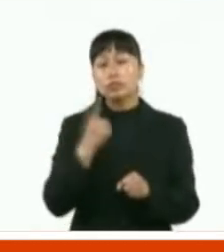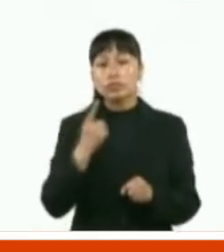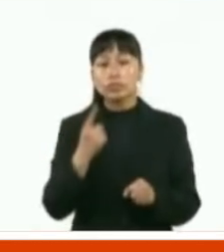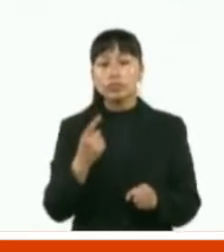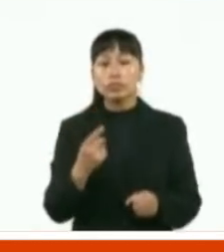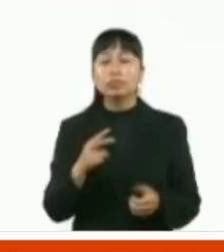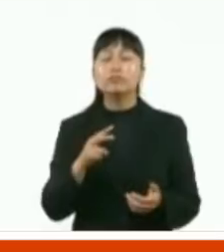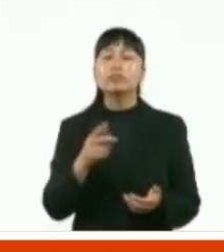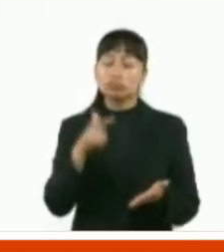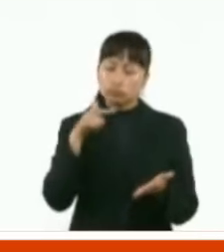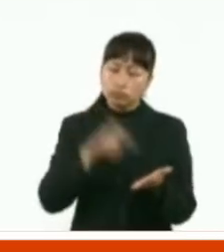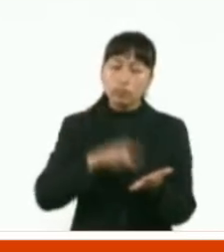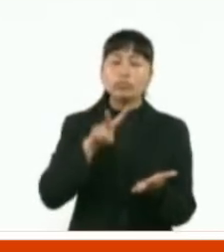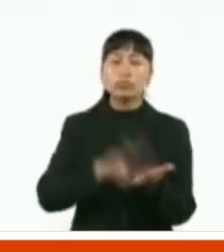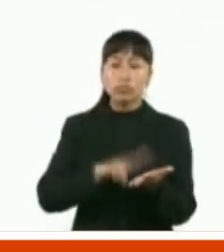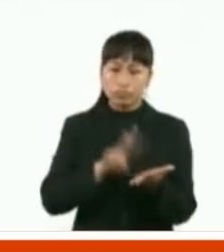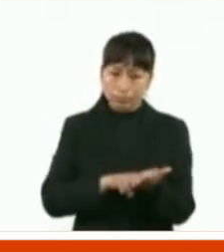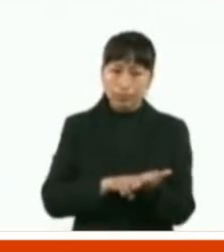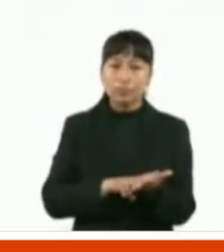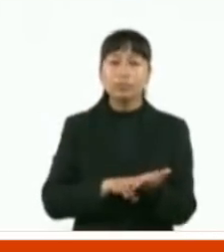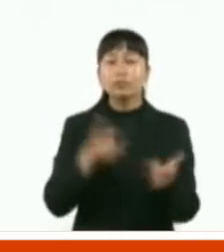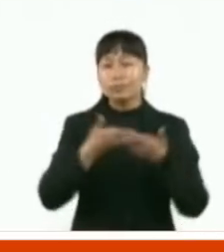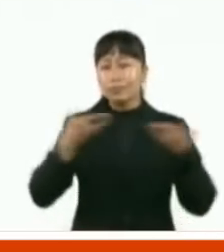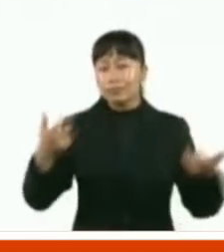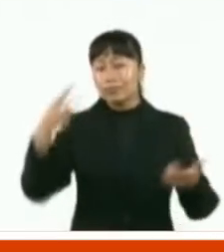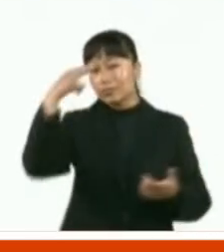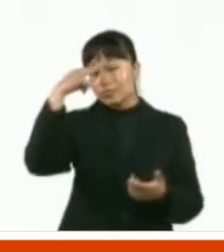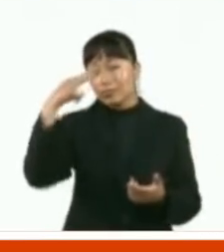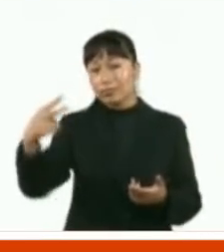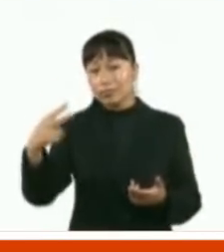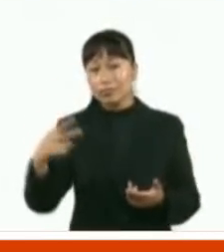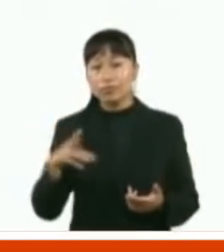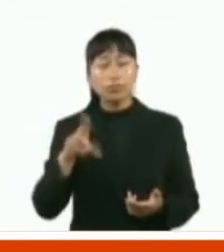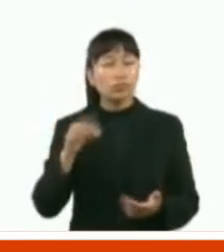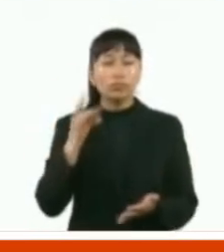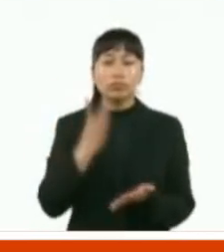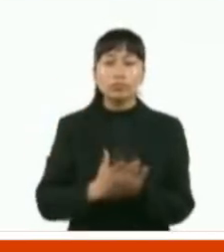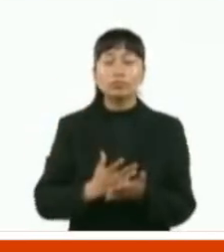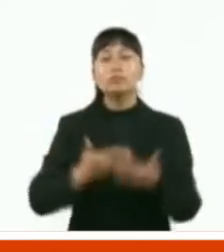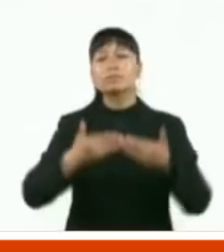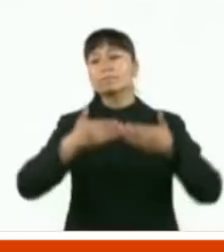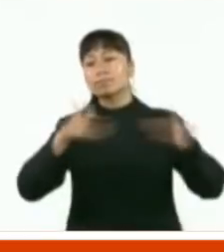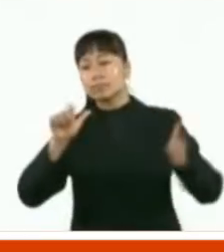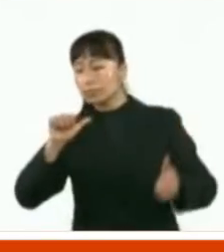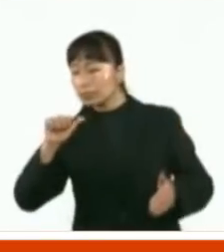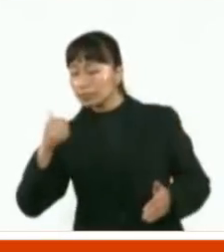que reconoce la historia de México. No es solo haber abierto la puerta a otras mujeres,